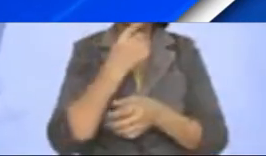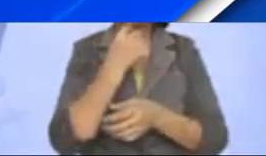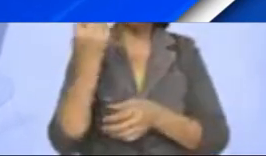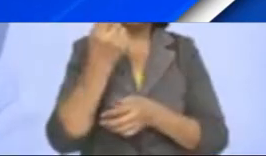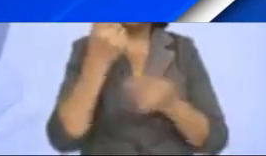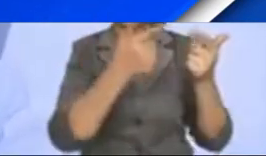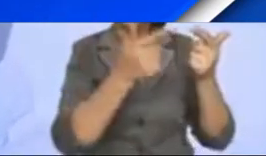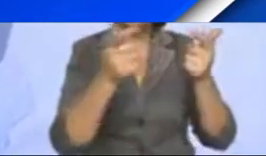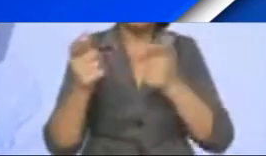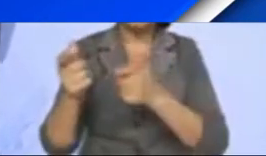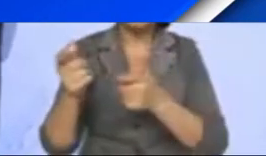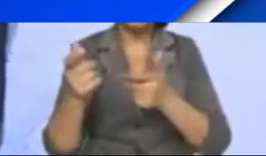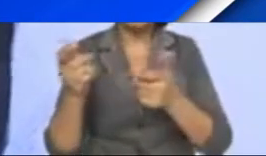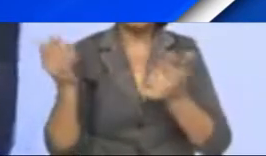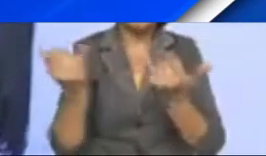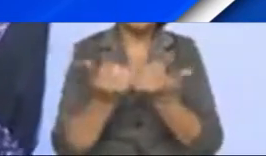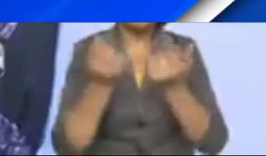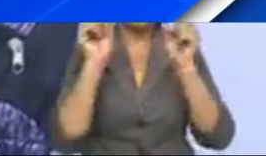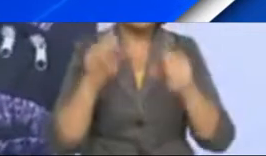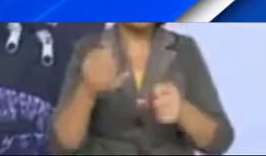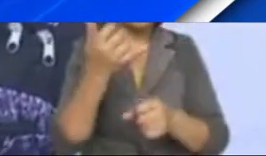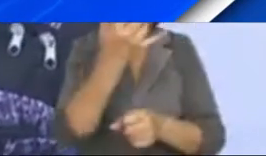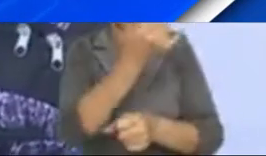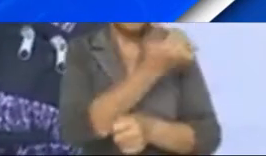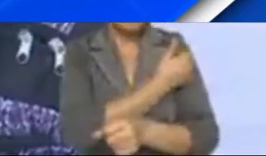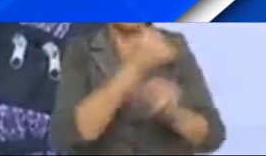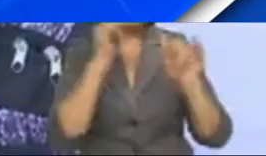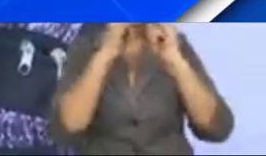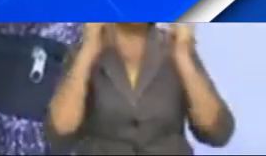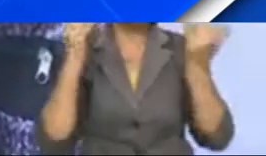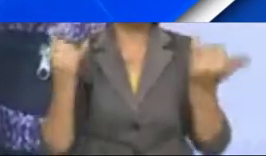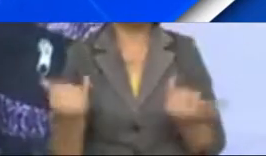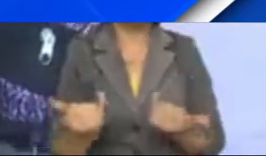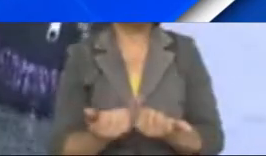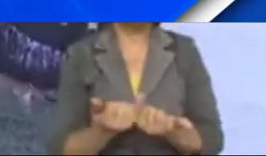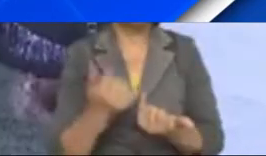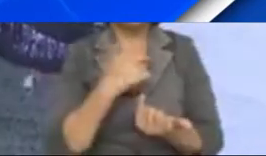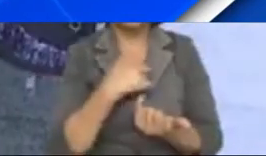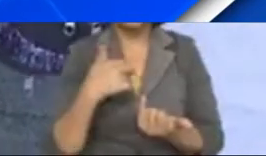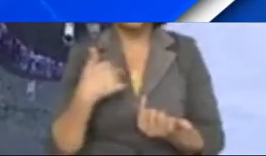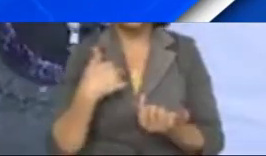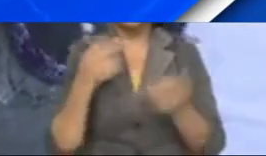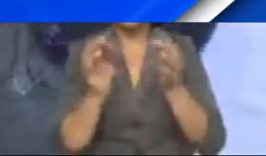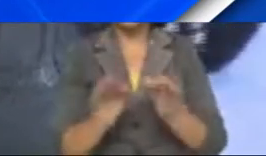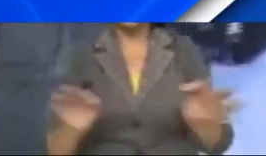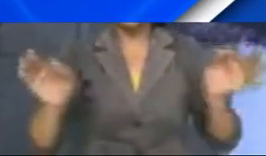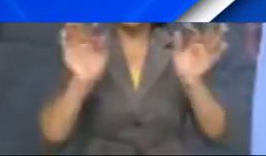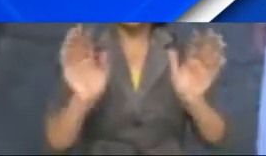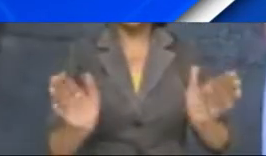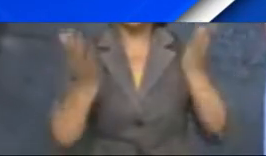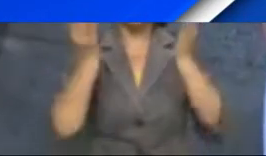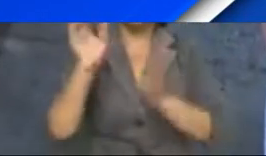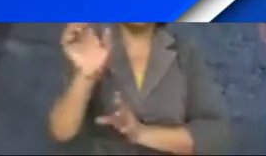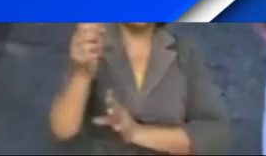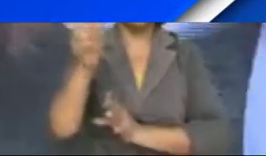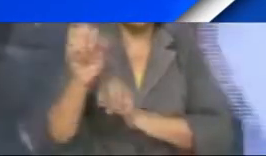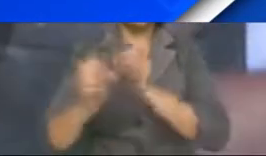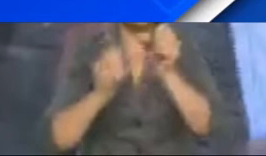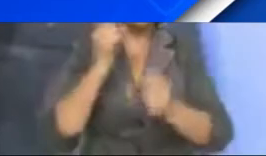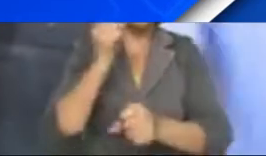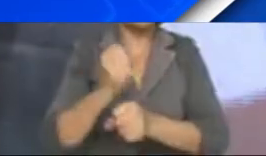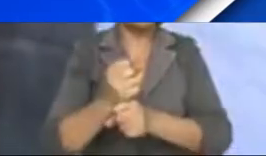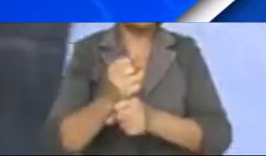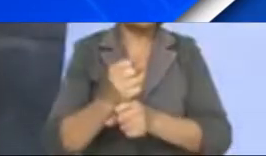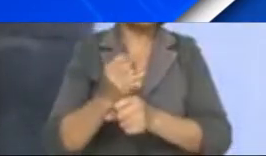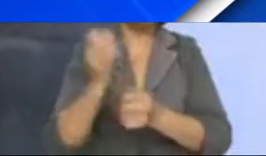aplicando. Cristian Toledo, director de Vigilancia de Salud Pública, aclara que las personas que se vacunaron el año pasado con